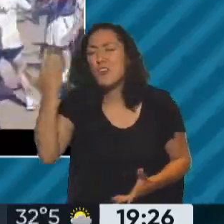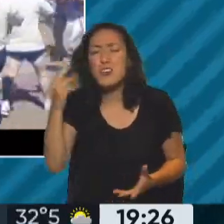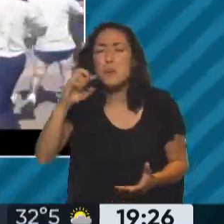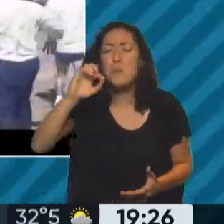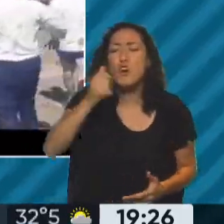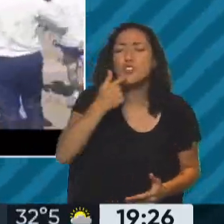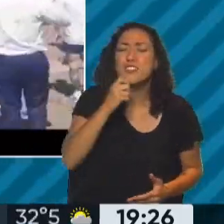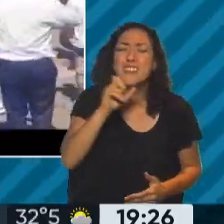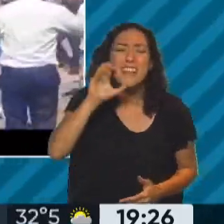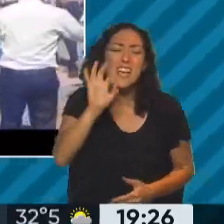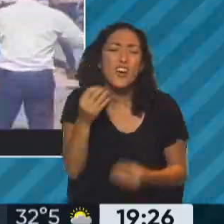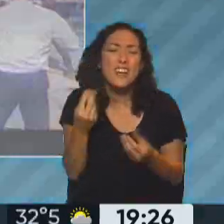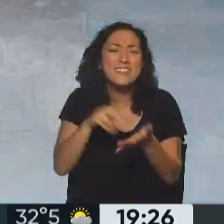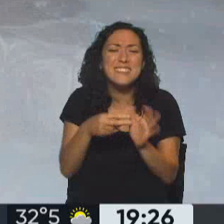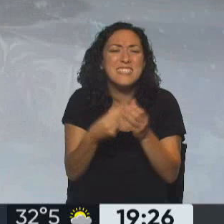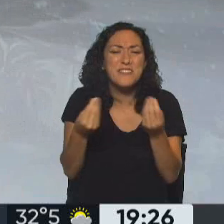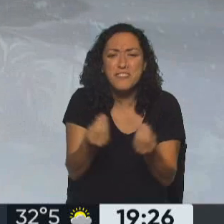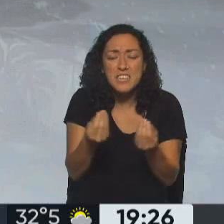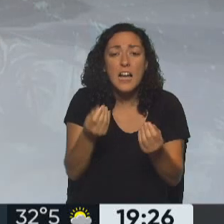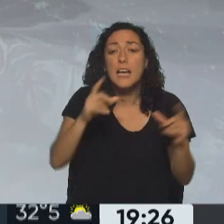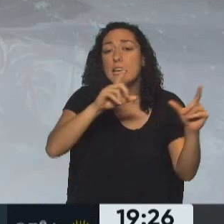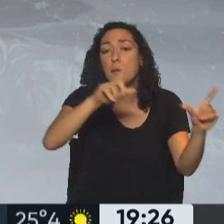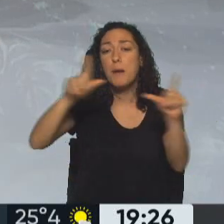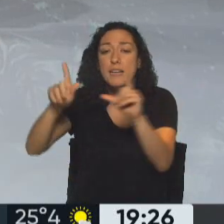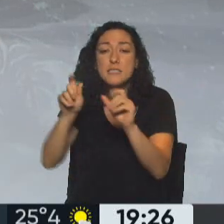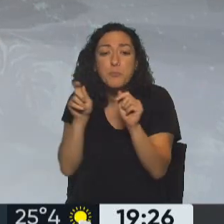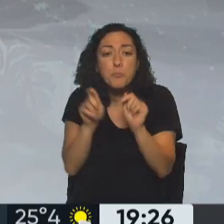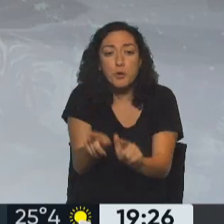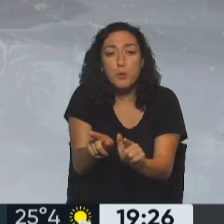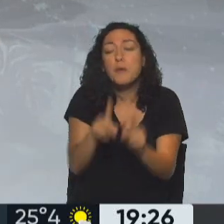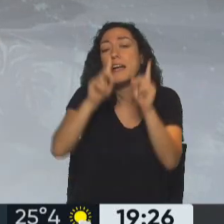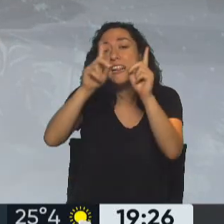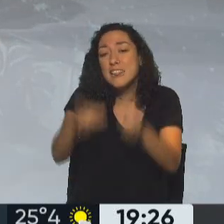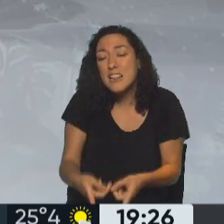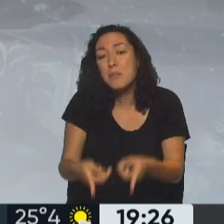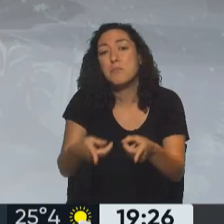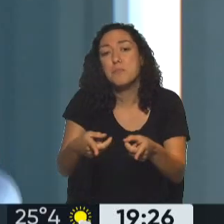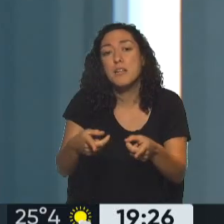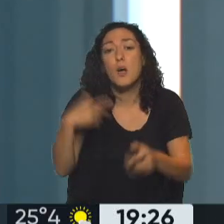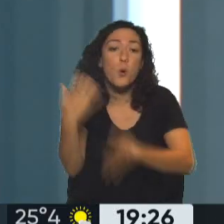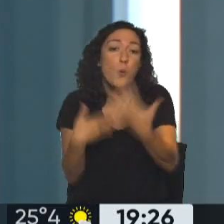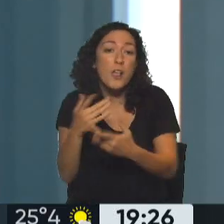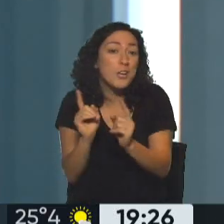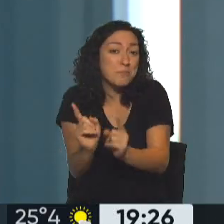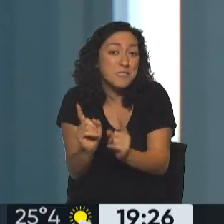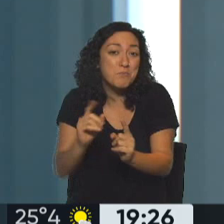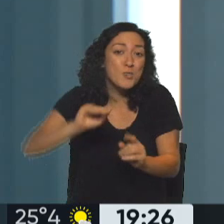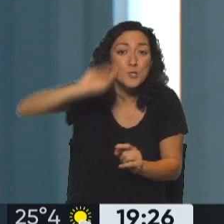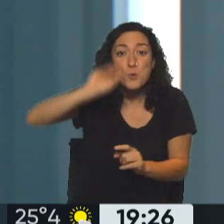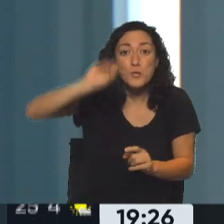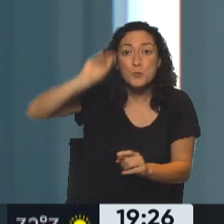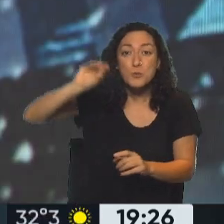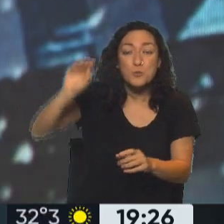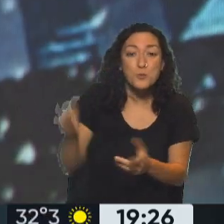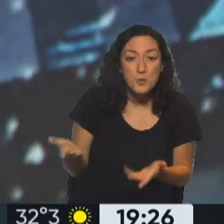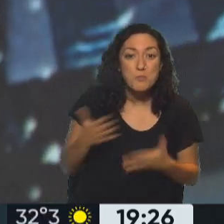Sí, porque así como tenemos las imágenes propias, también tenemos las imágenes que nos proveen los propios jugadores, porque cada uno... Nos mandaron